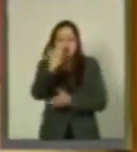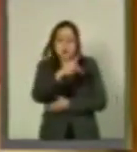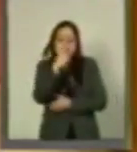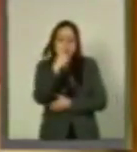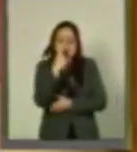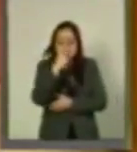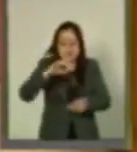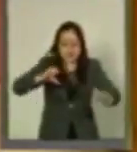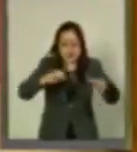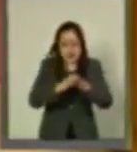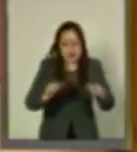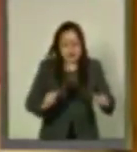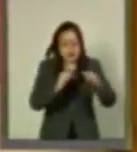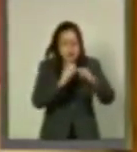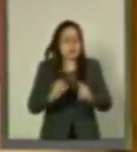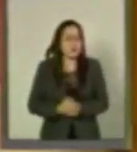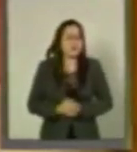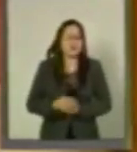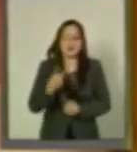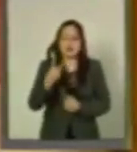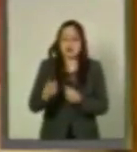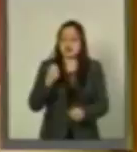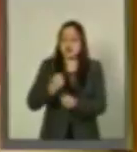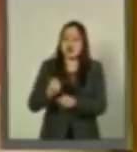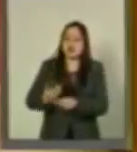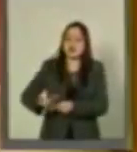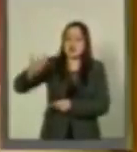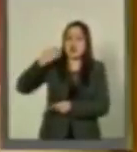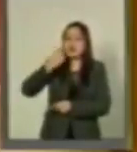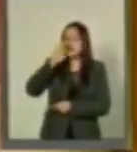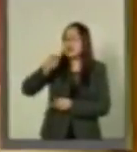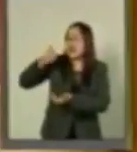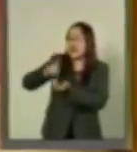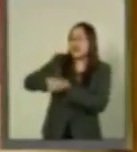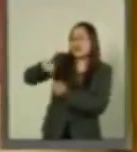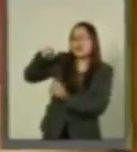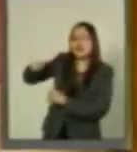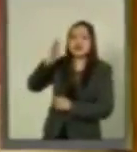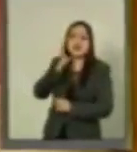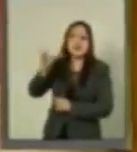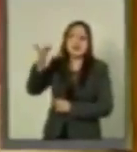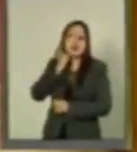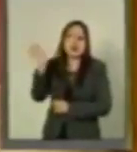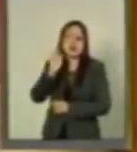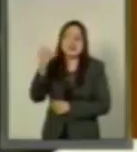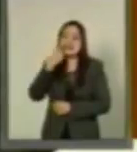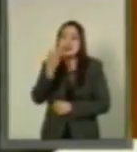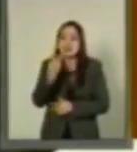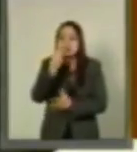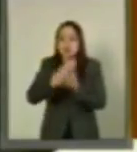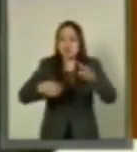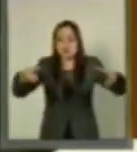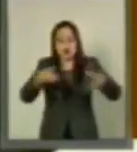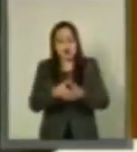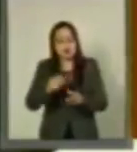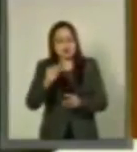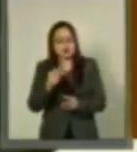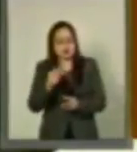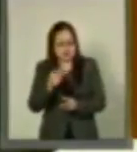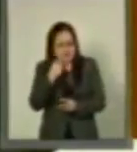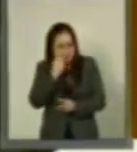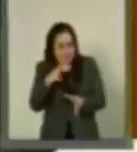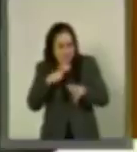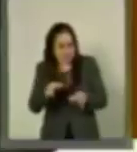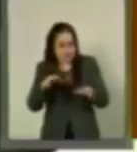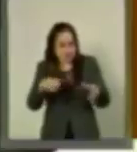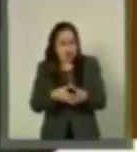Y lo dije hace 2 años en la Cámara de Diputados. Si quieren hacer mixta, solamente vean